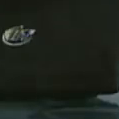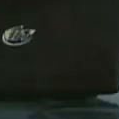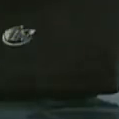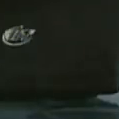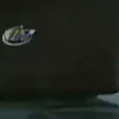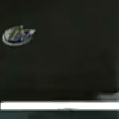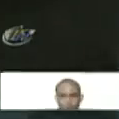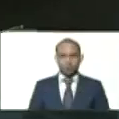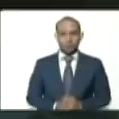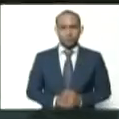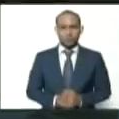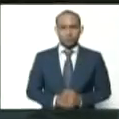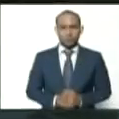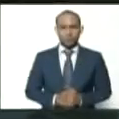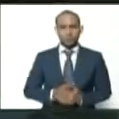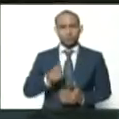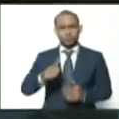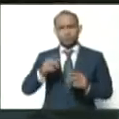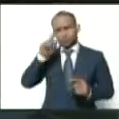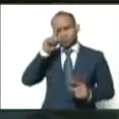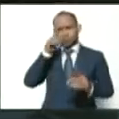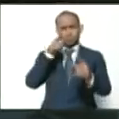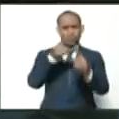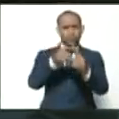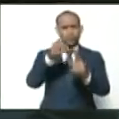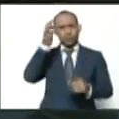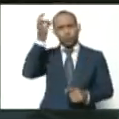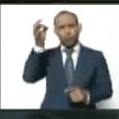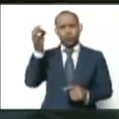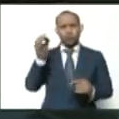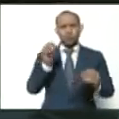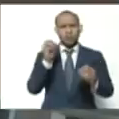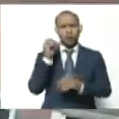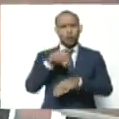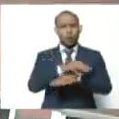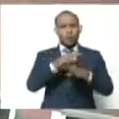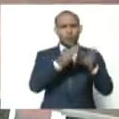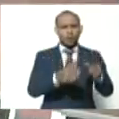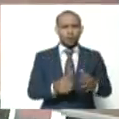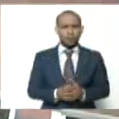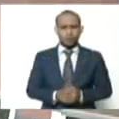Y a esta hora nos conectamos directamente con el Consejo de Ministros en el Palacio de Miraflores.